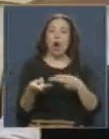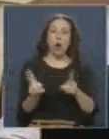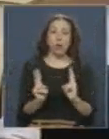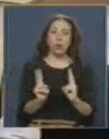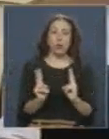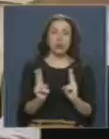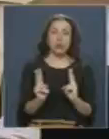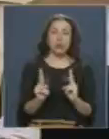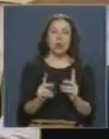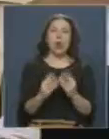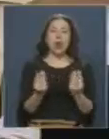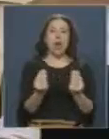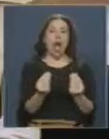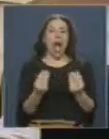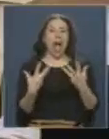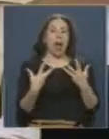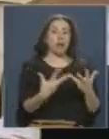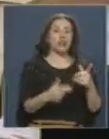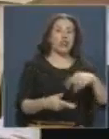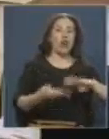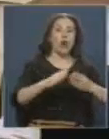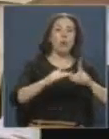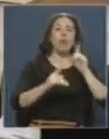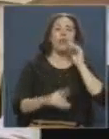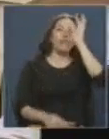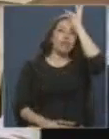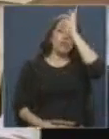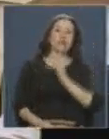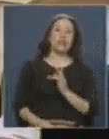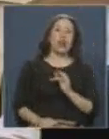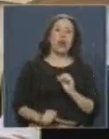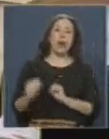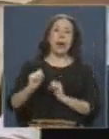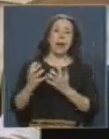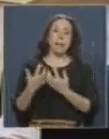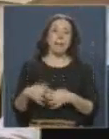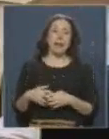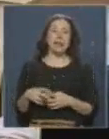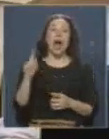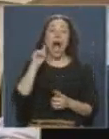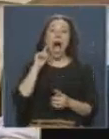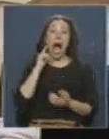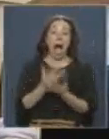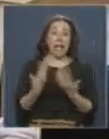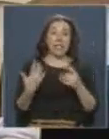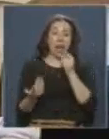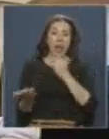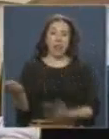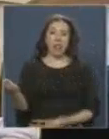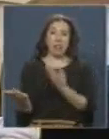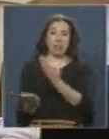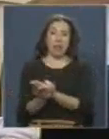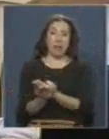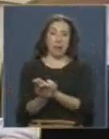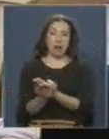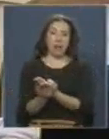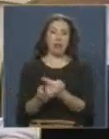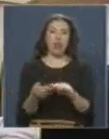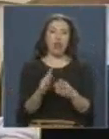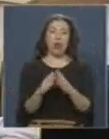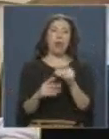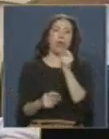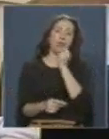por funcionarios de la empresa. Por lo cual, evidentemente, hay querella en curso y hay caso abierto. Todo esto la comunidad lo viene denunciando hace años, hace